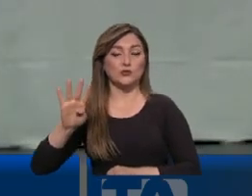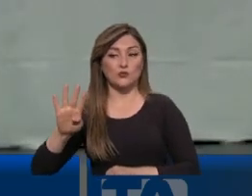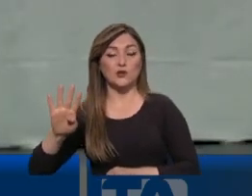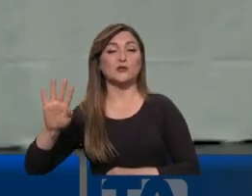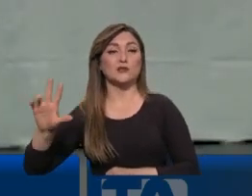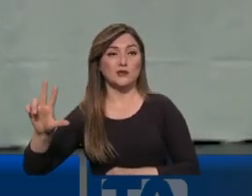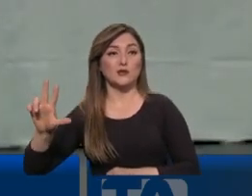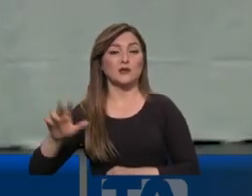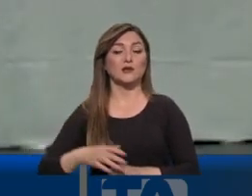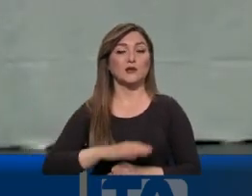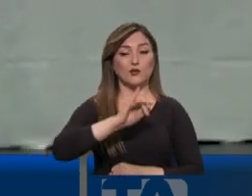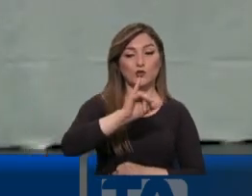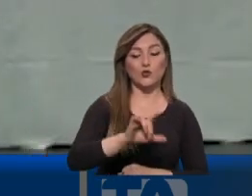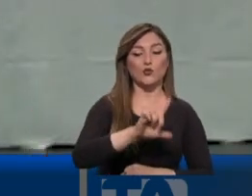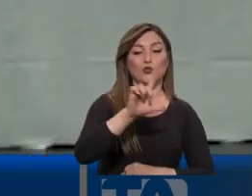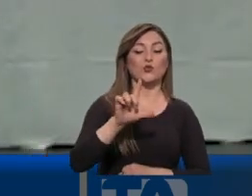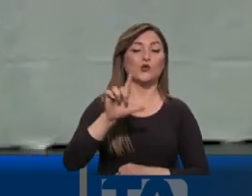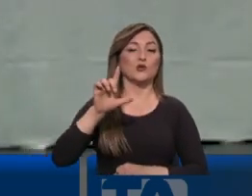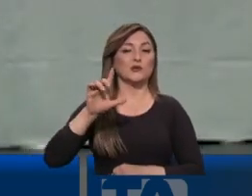12.743 y en julio